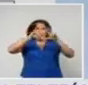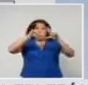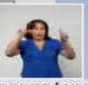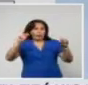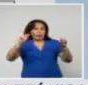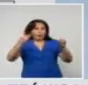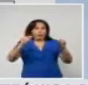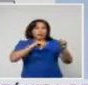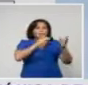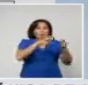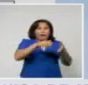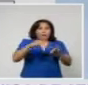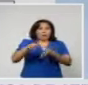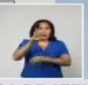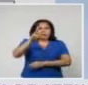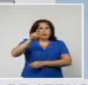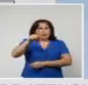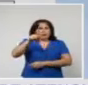de